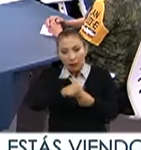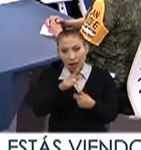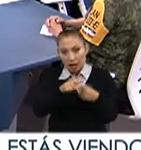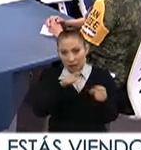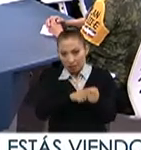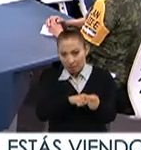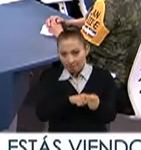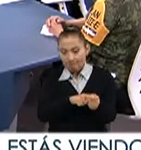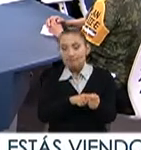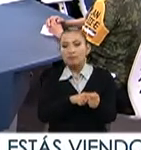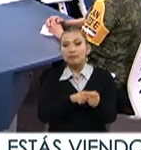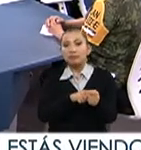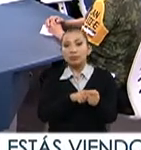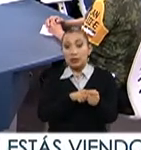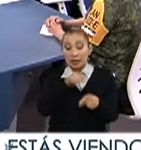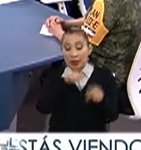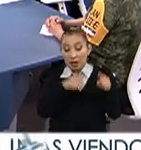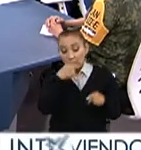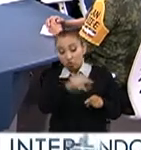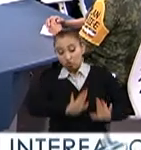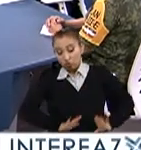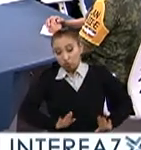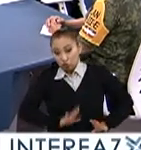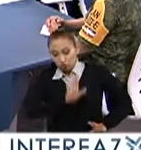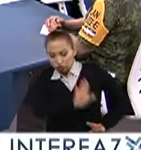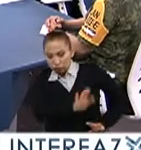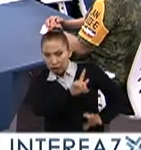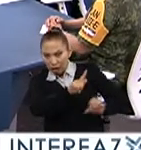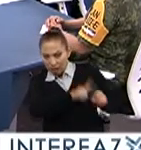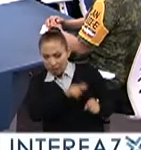binomio. De acuerdo a las actitudes que